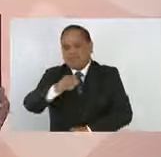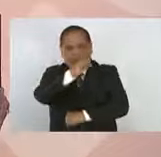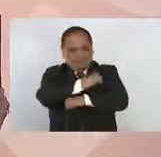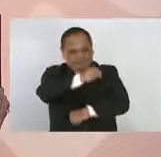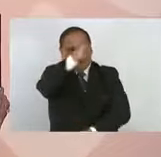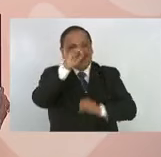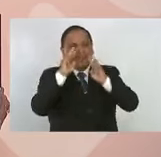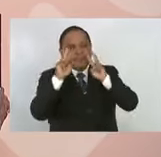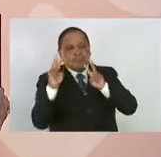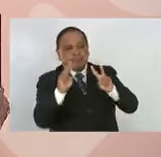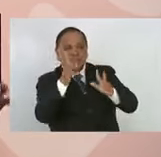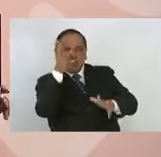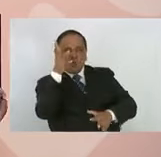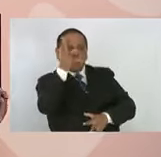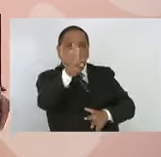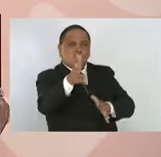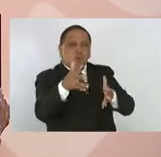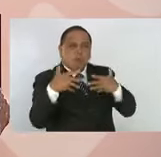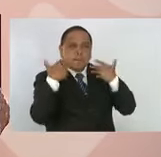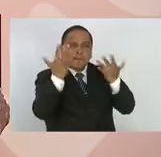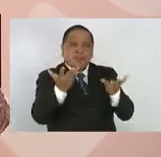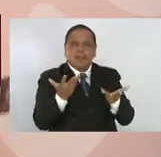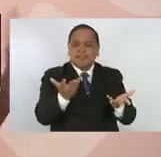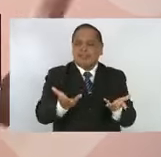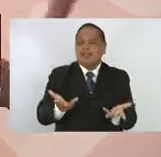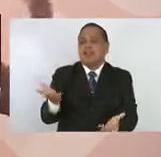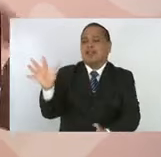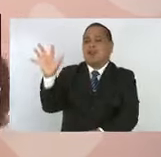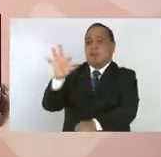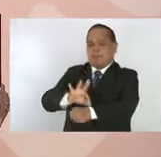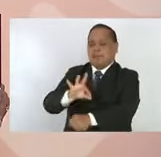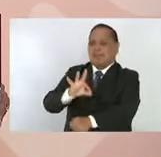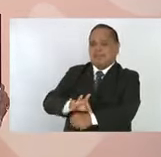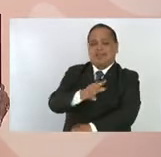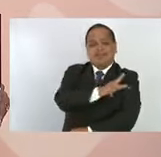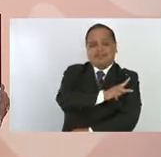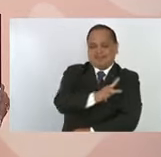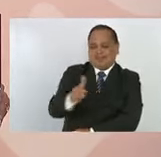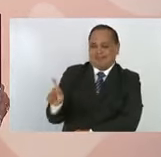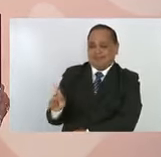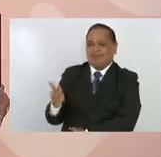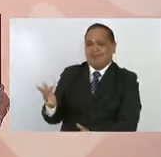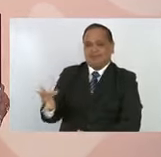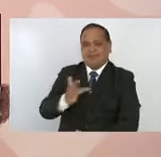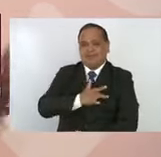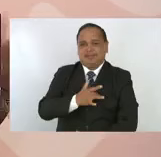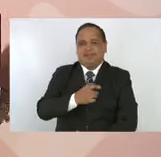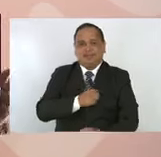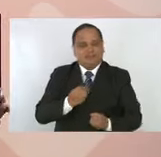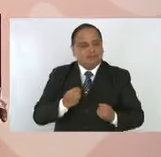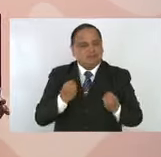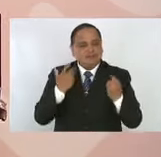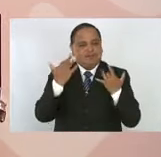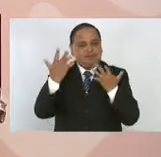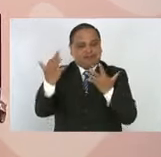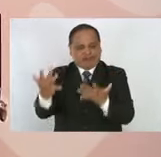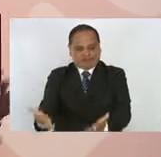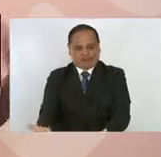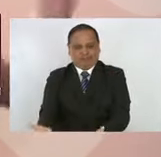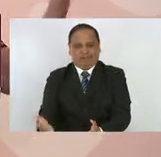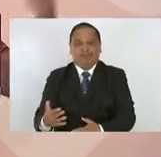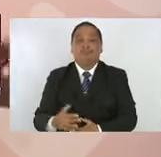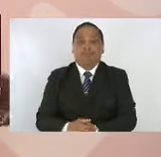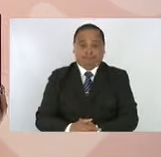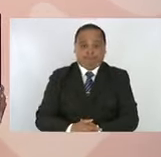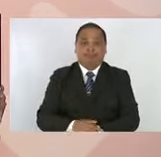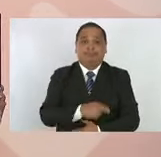filtra la esperanza a través de sus médicos, que es una manera de expresarnos su amor. Nosotros fuimos una lucha larga